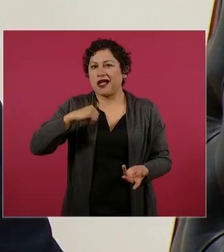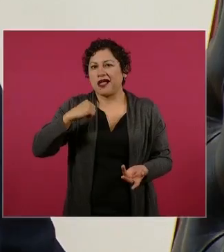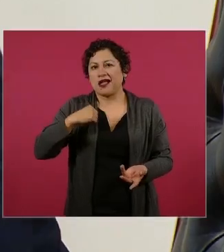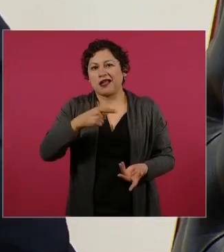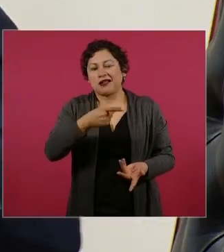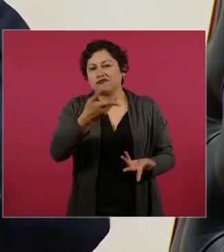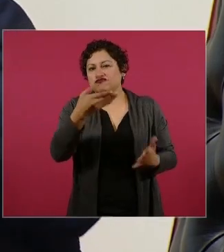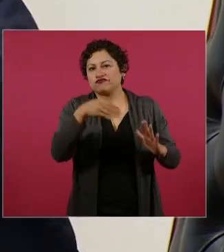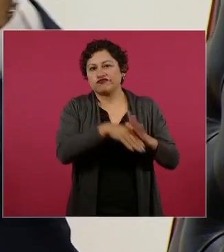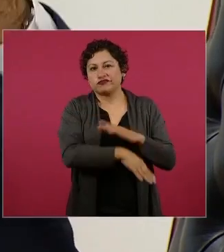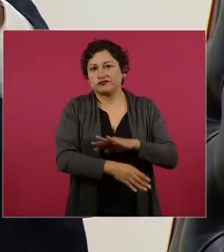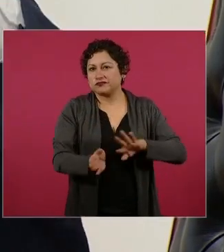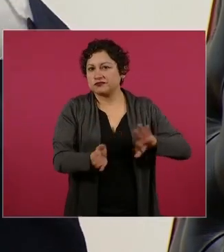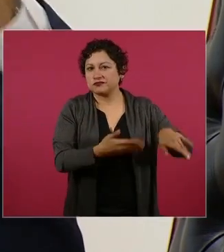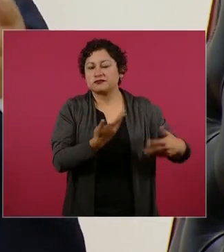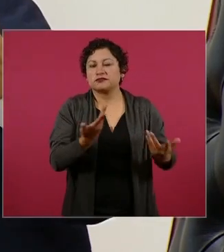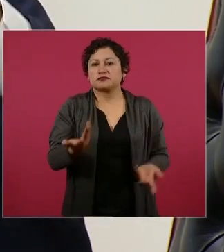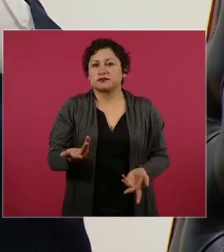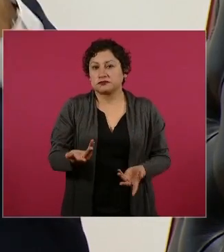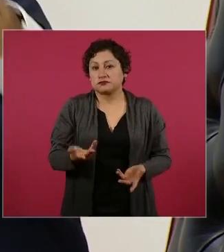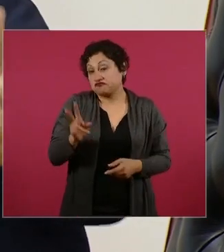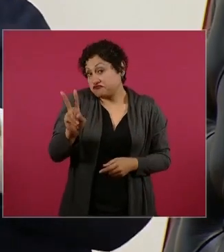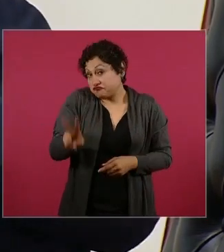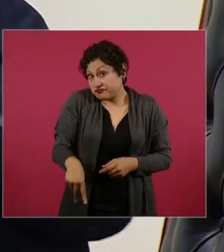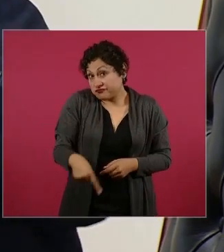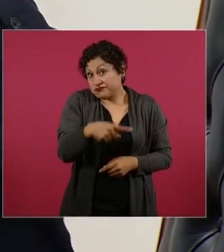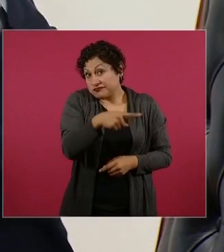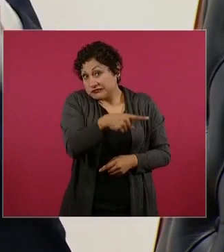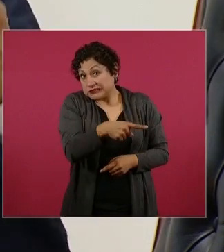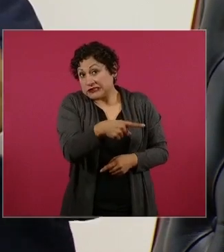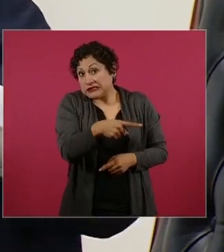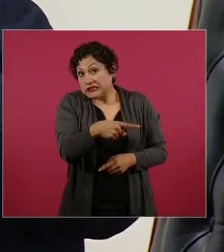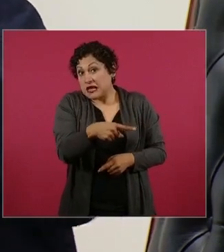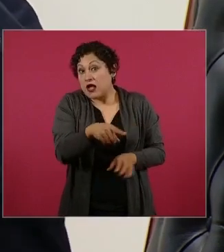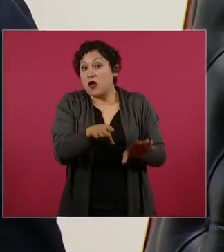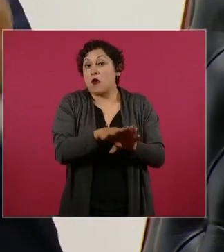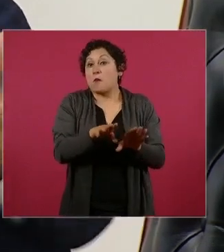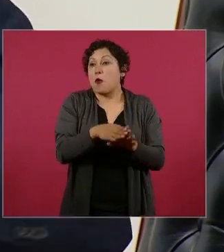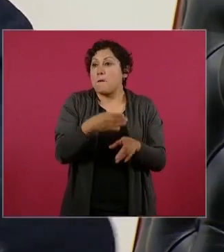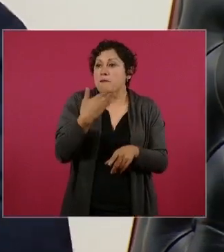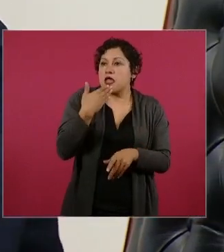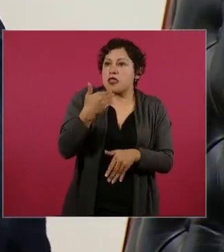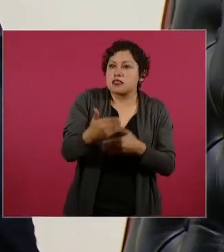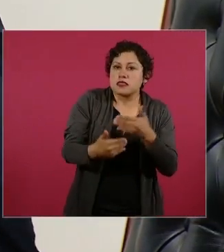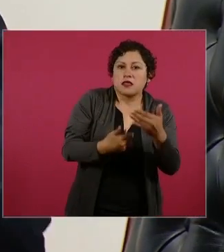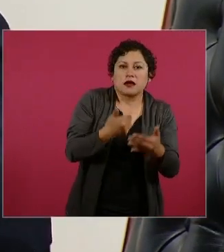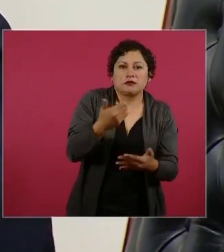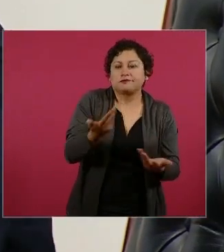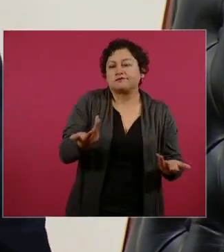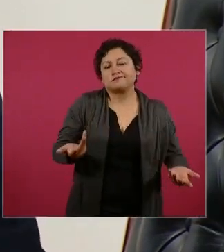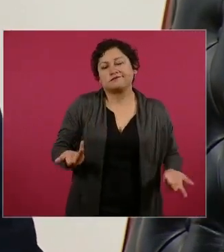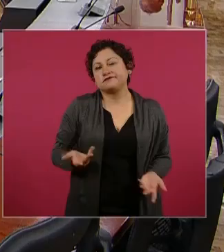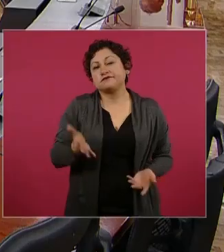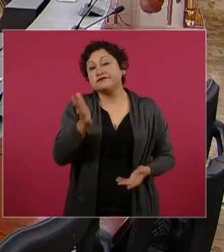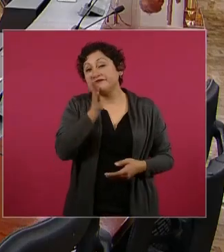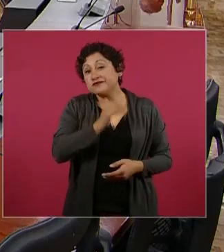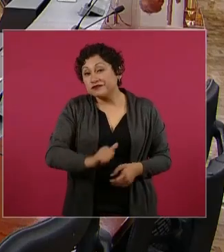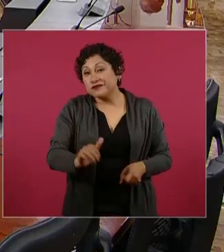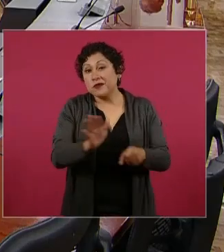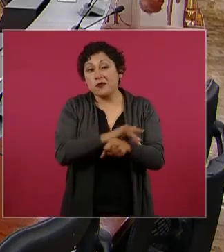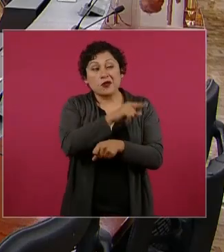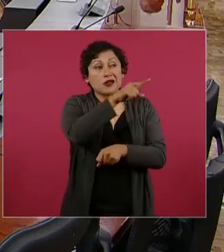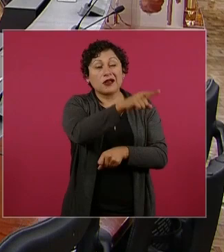y como no les ha ido bien, no les puede ir bien porque pues no quieren al pueblo.